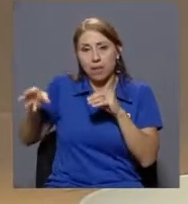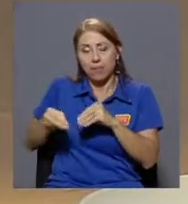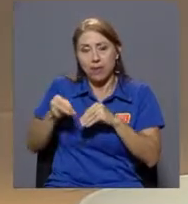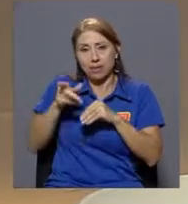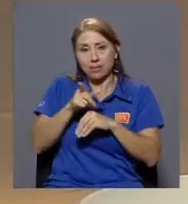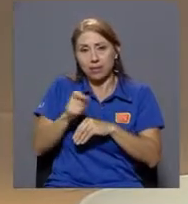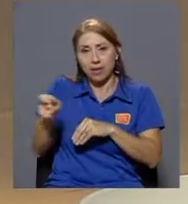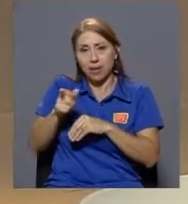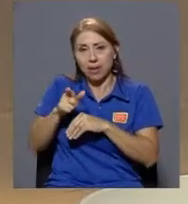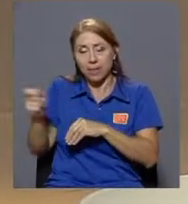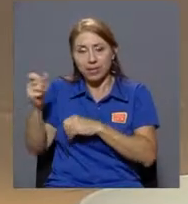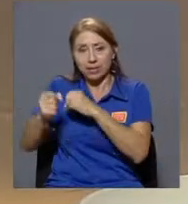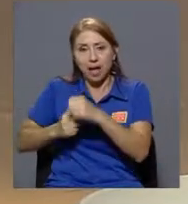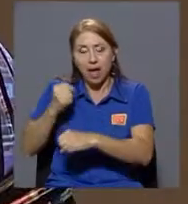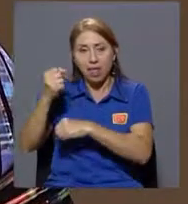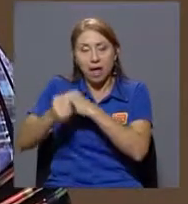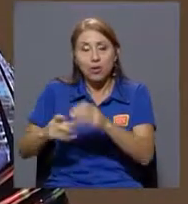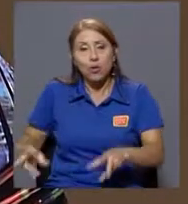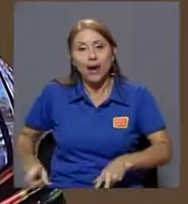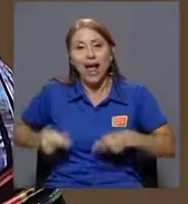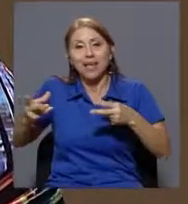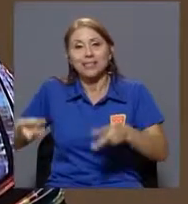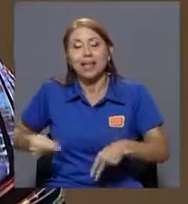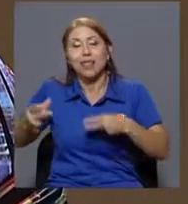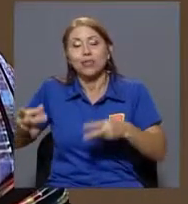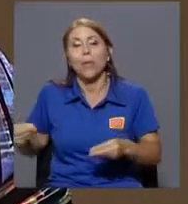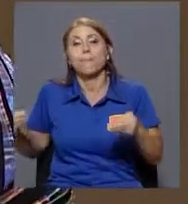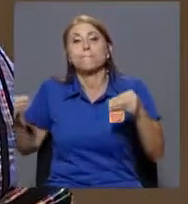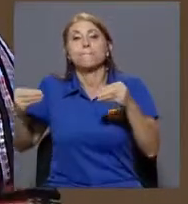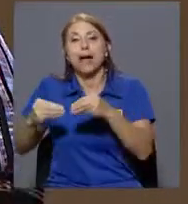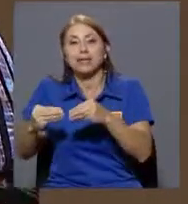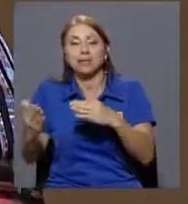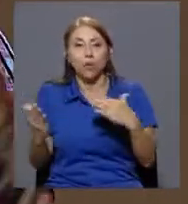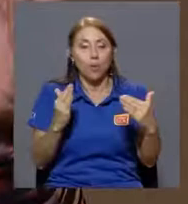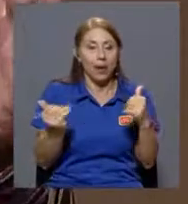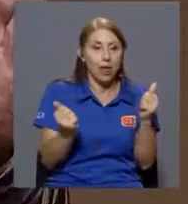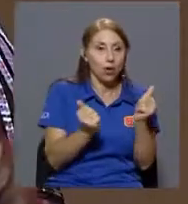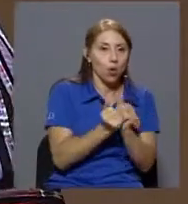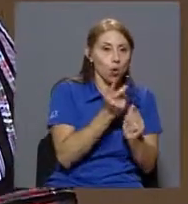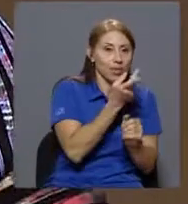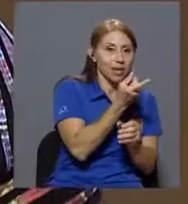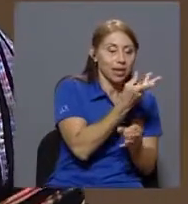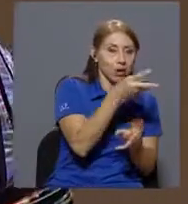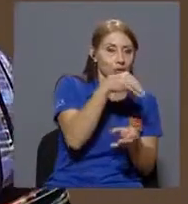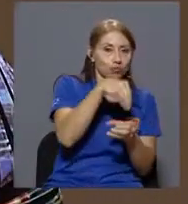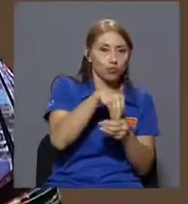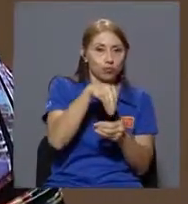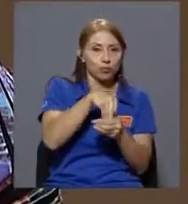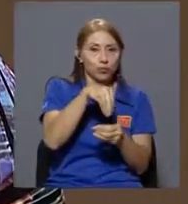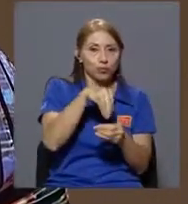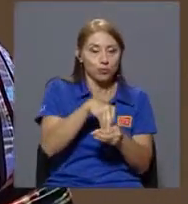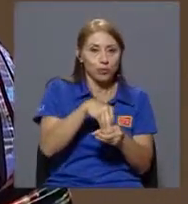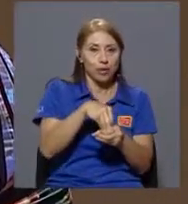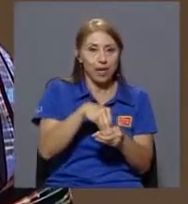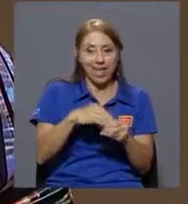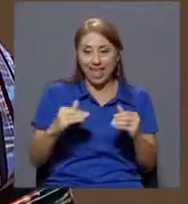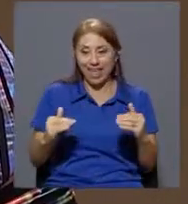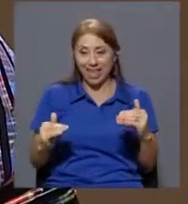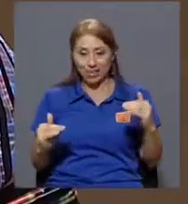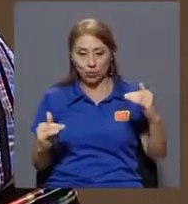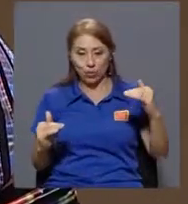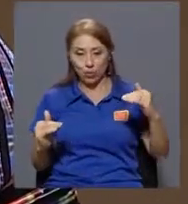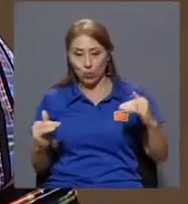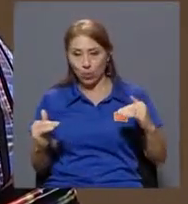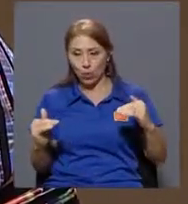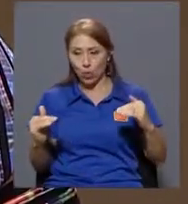ingresos que percibe. Y cada año esa diferencia que se nos va armando la